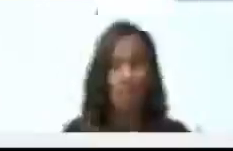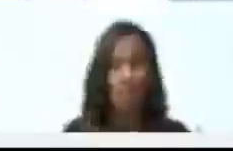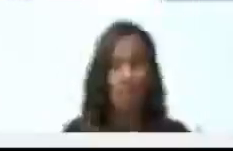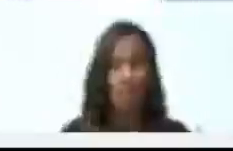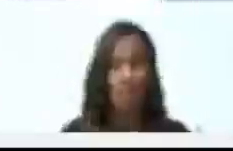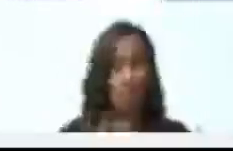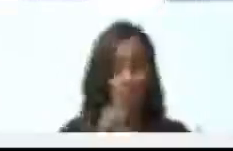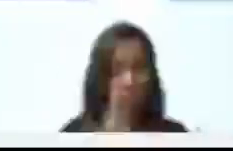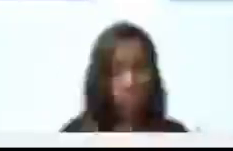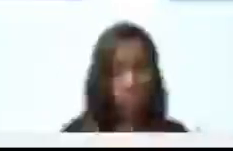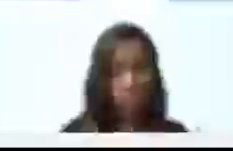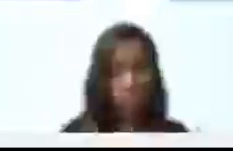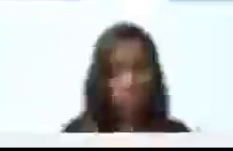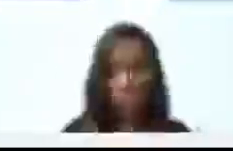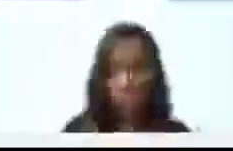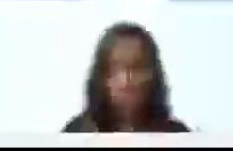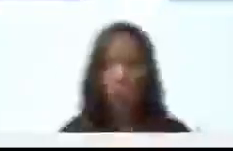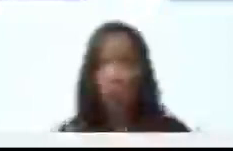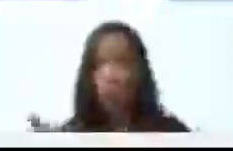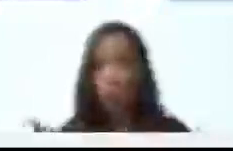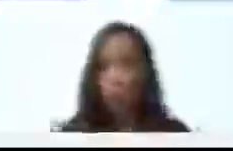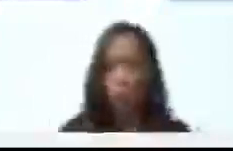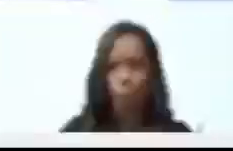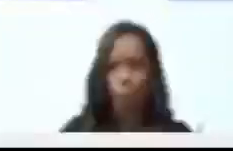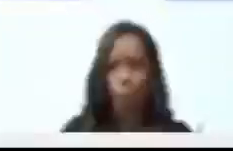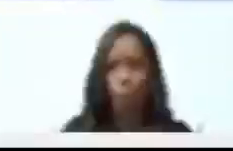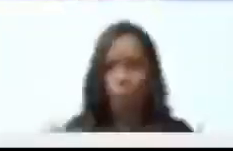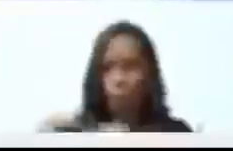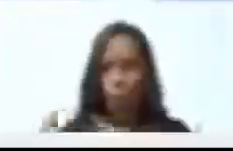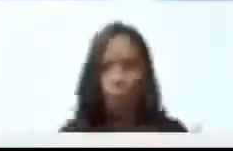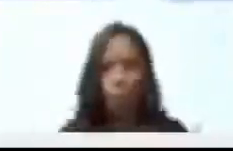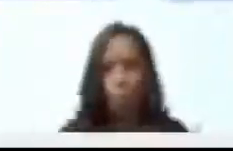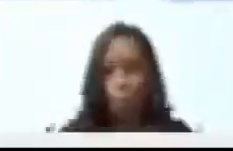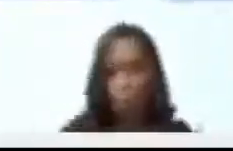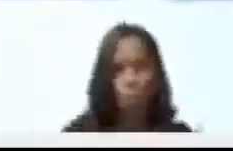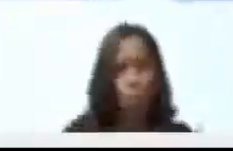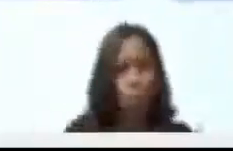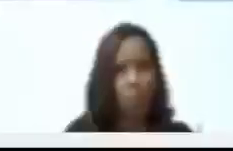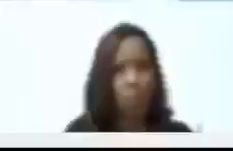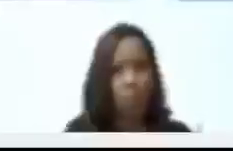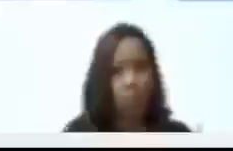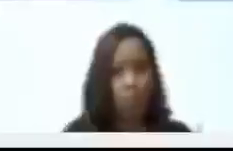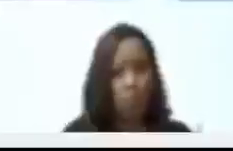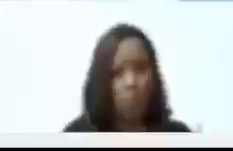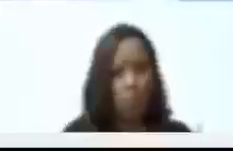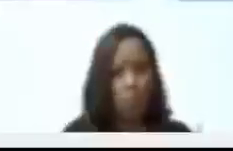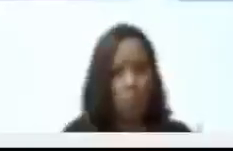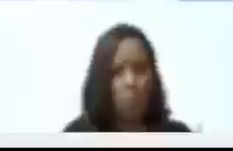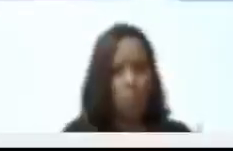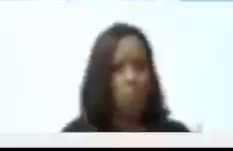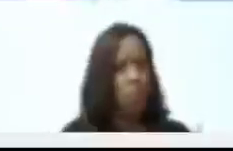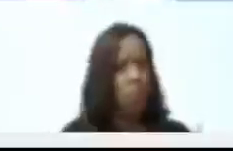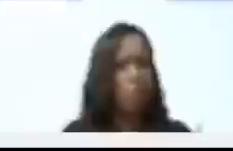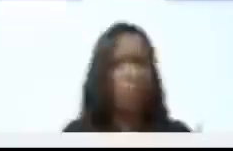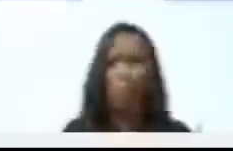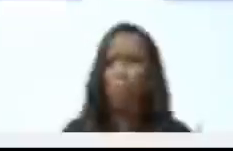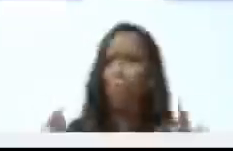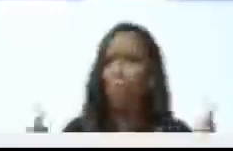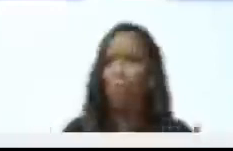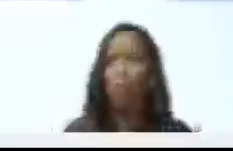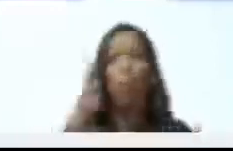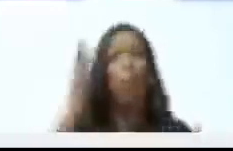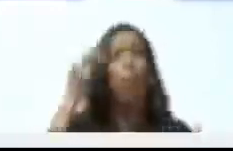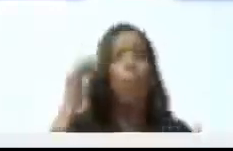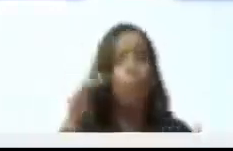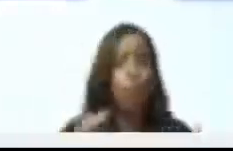integral a la ley de seguridad social. El proyecto del 30% no es parte de una reforma